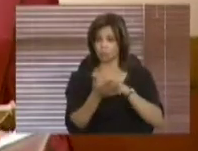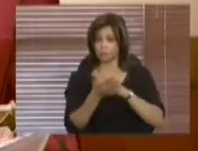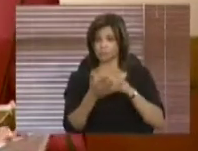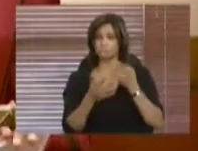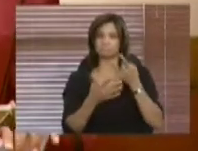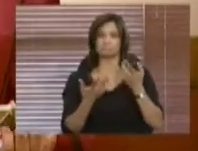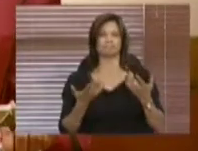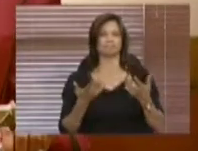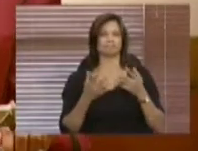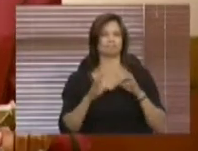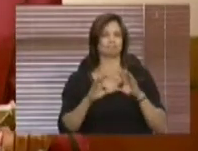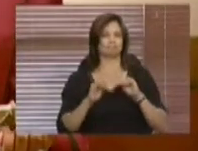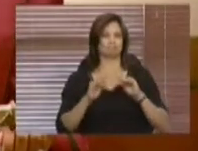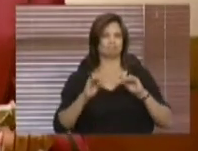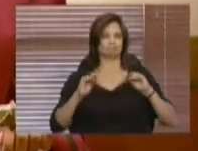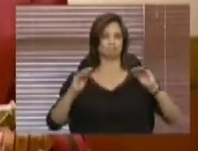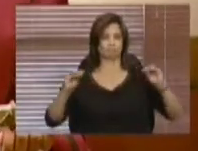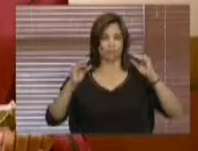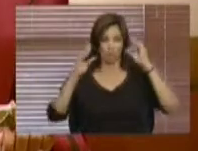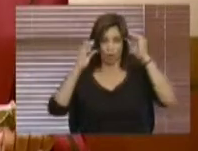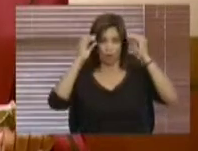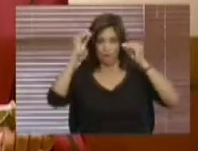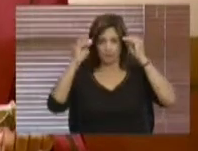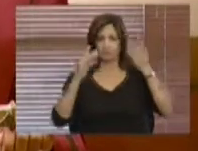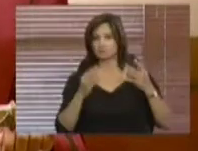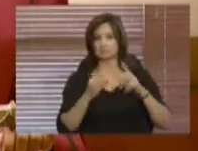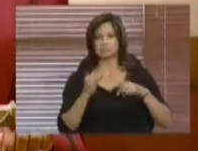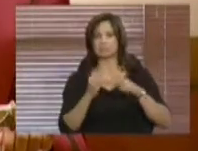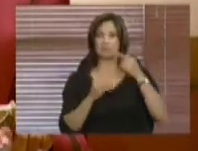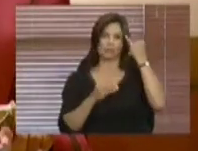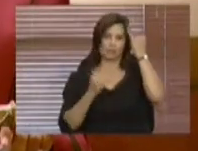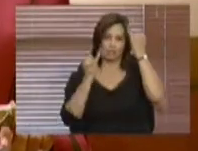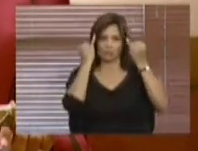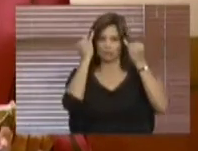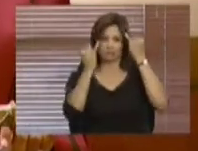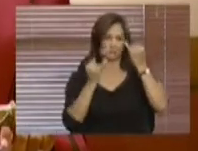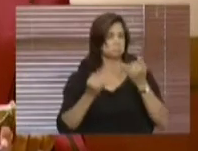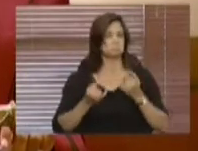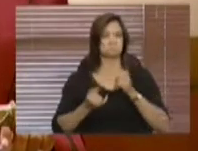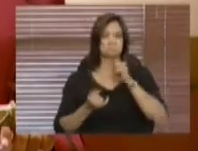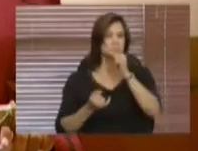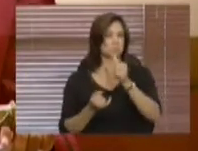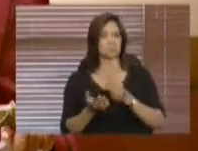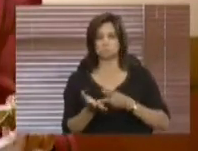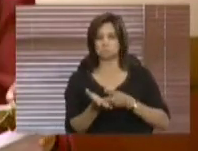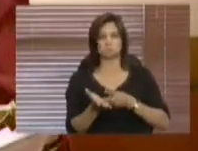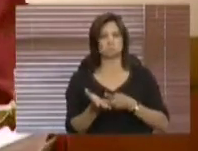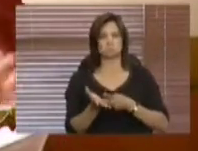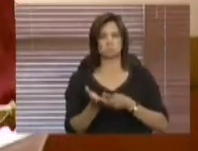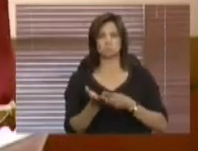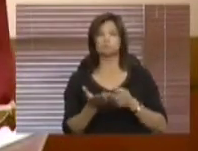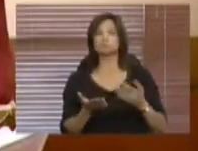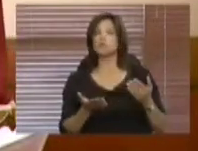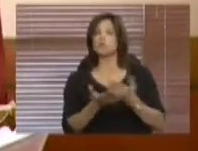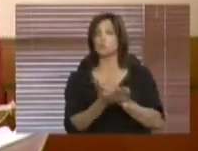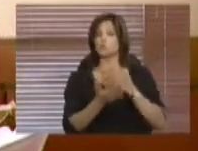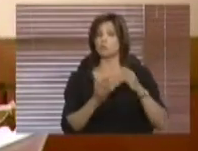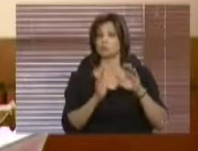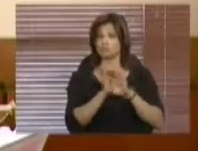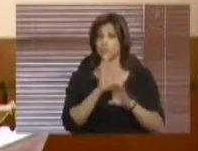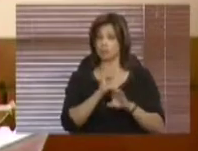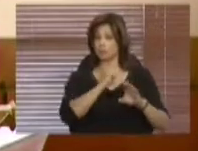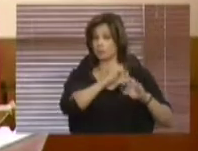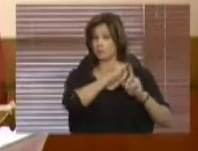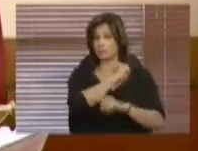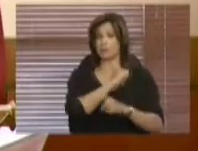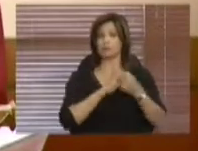generando un ambiente de opinión en base a suposiciones carentes de total veracidad. El nuevo Código Penal